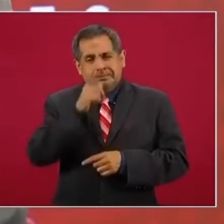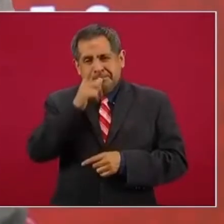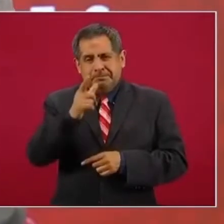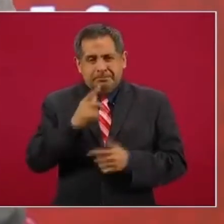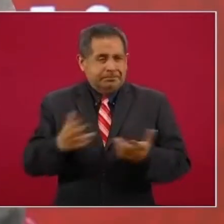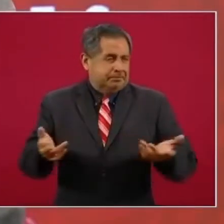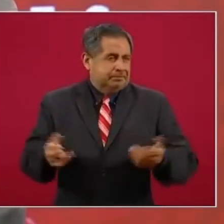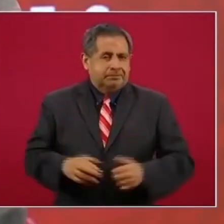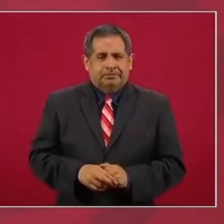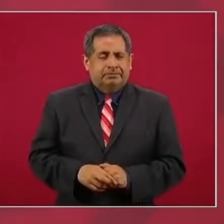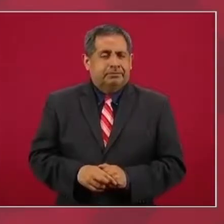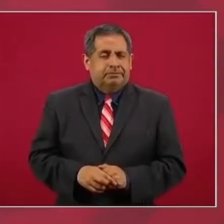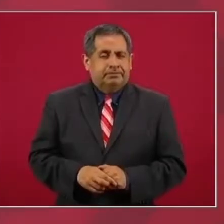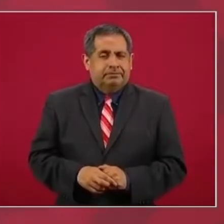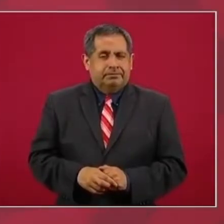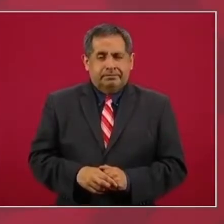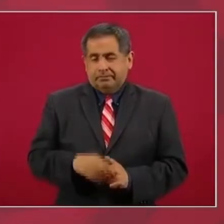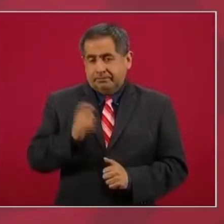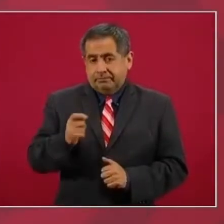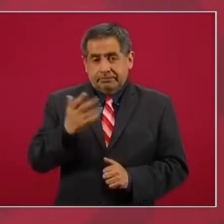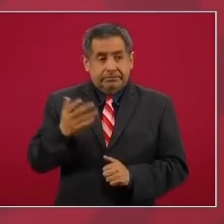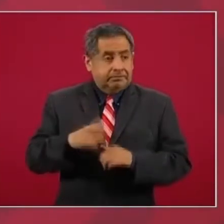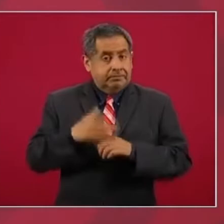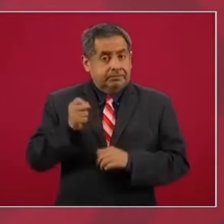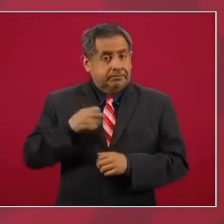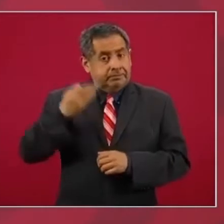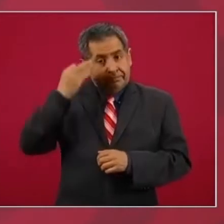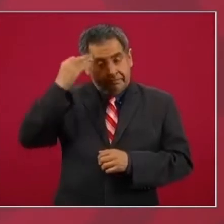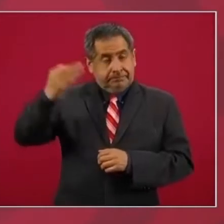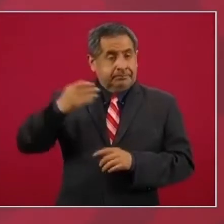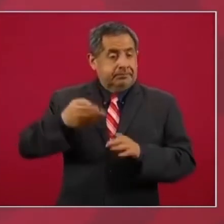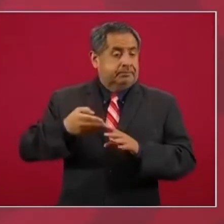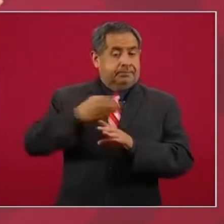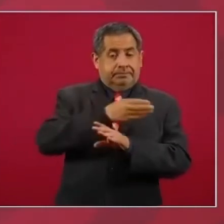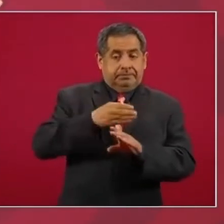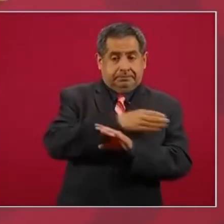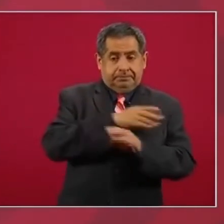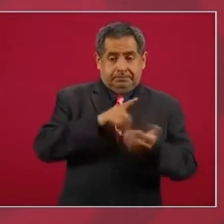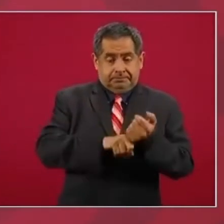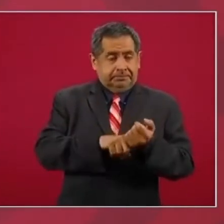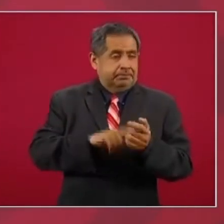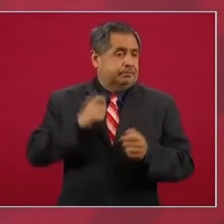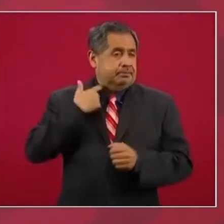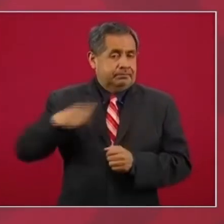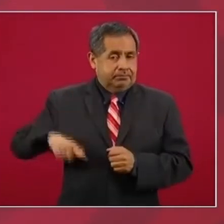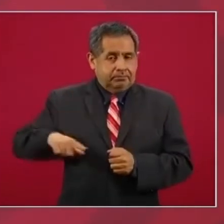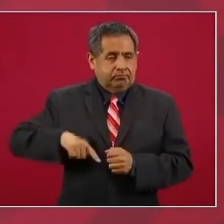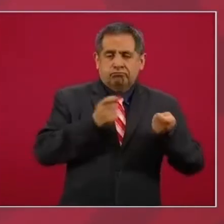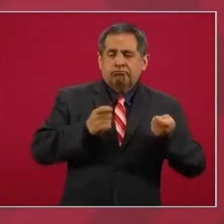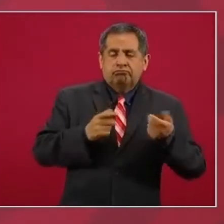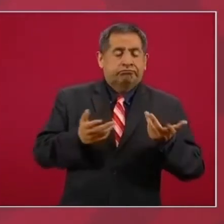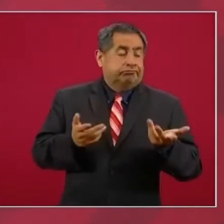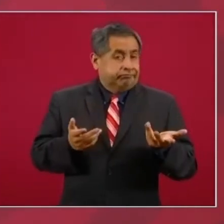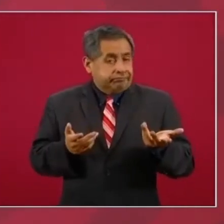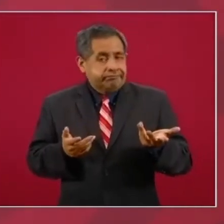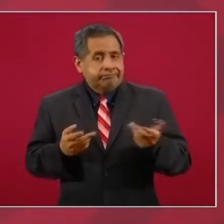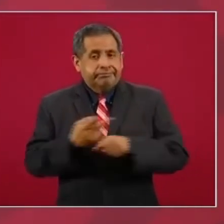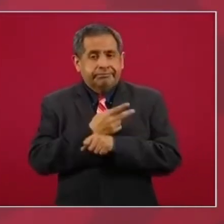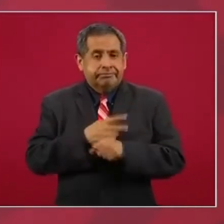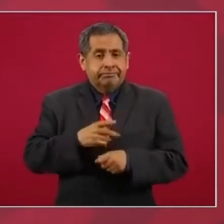consumo de la luz, porque en el tiempo que ellos han dominado